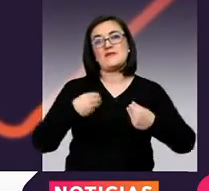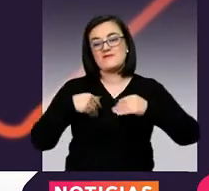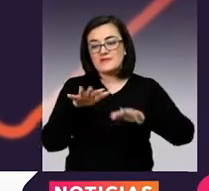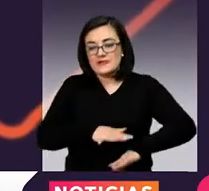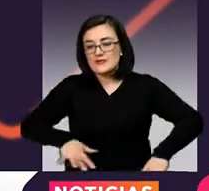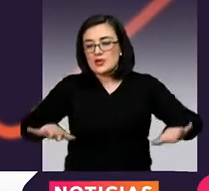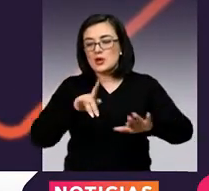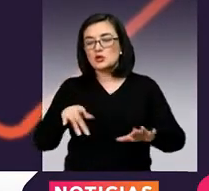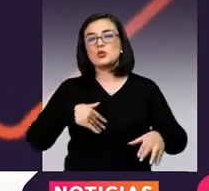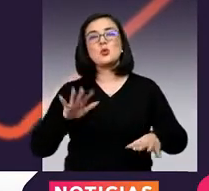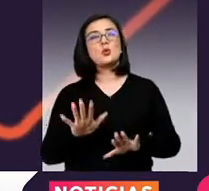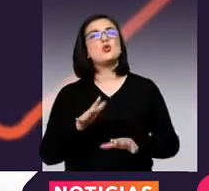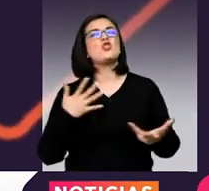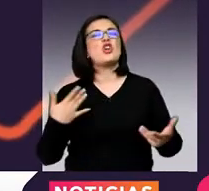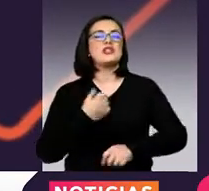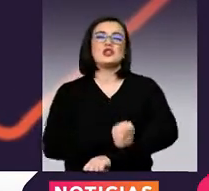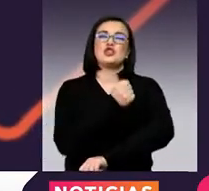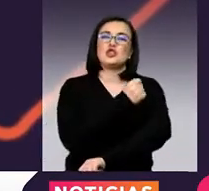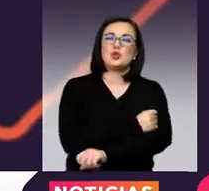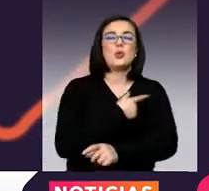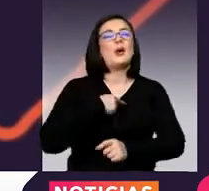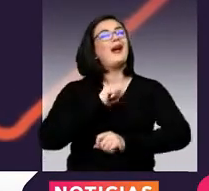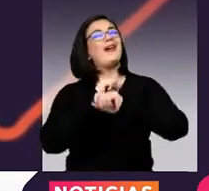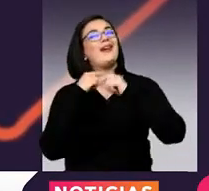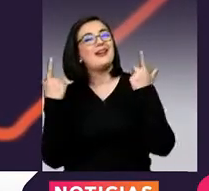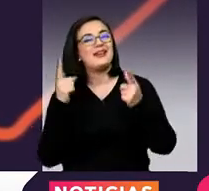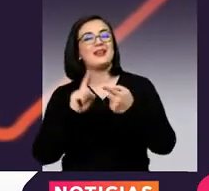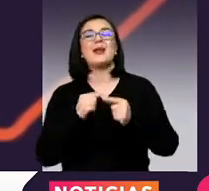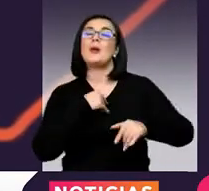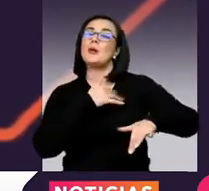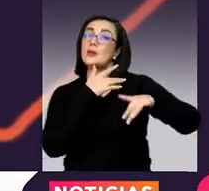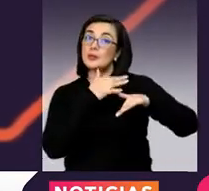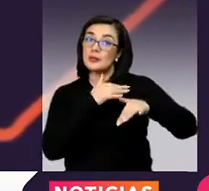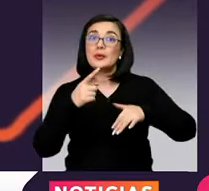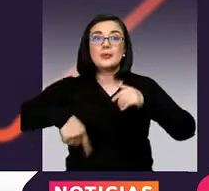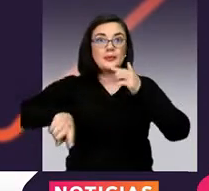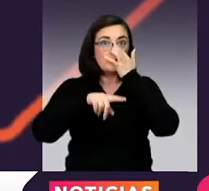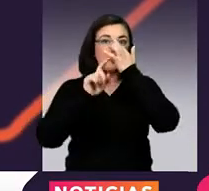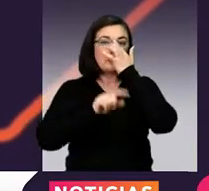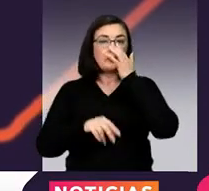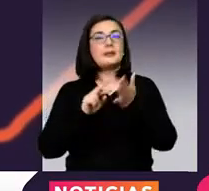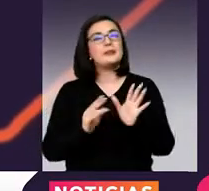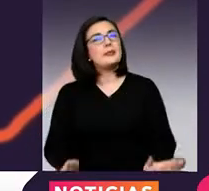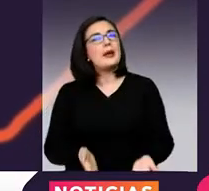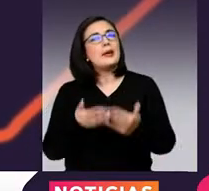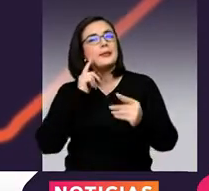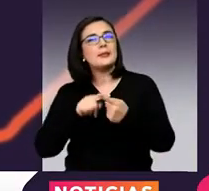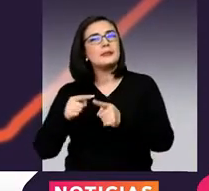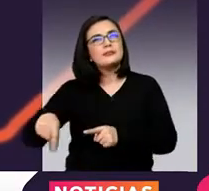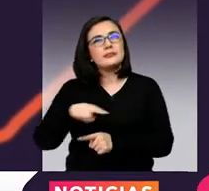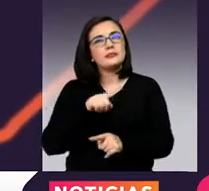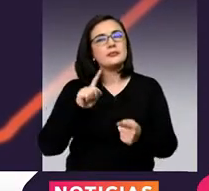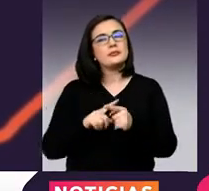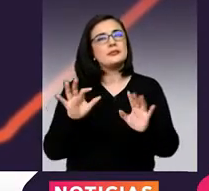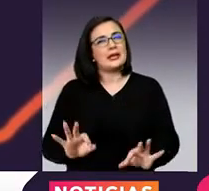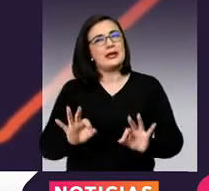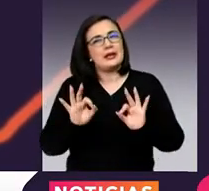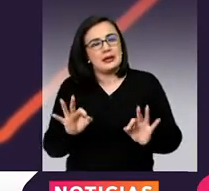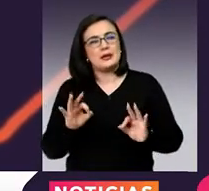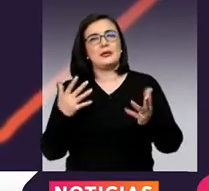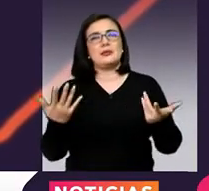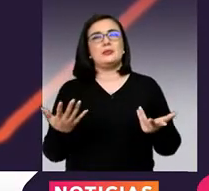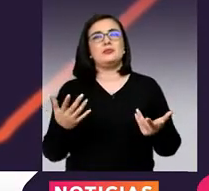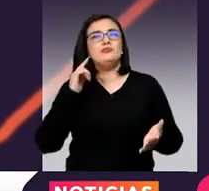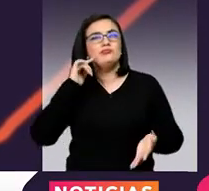localidades de suba engativá y varios unidos se tendrán mejoras tanto en calidad como en